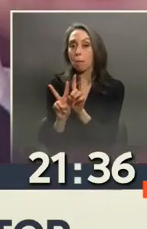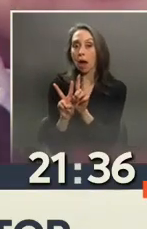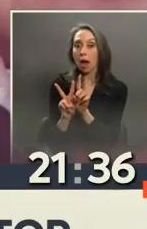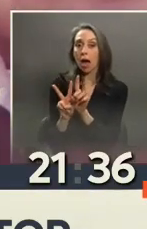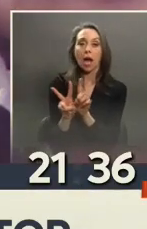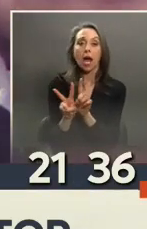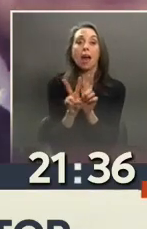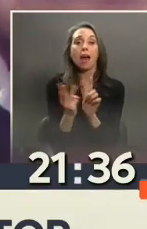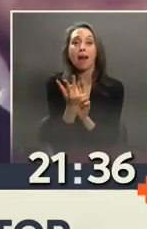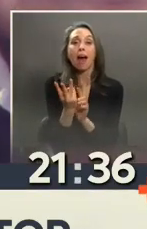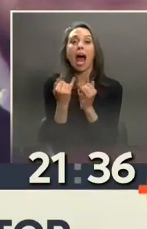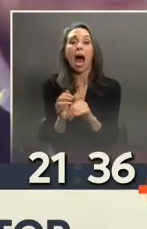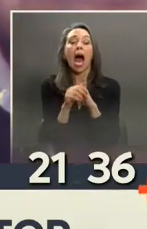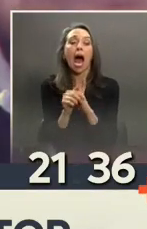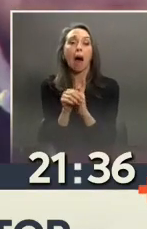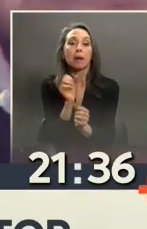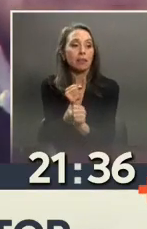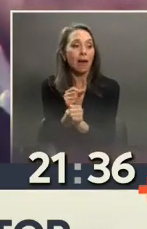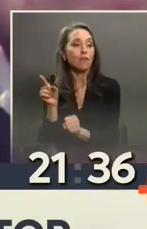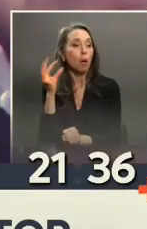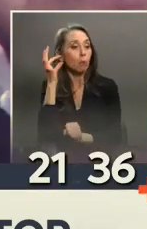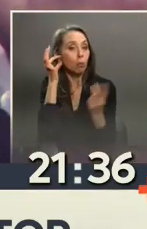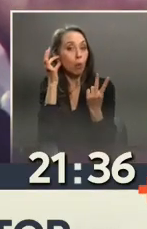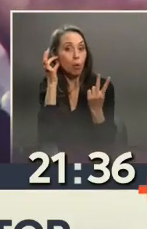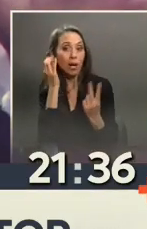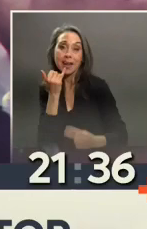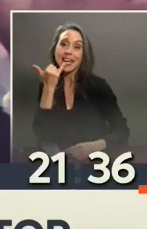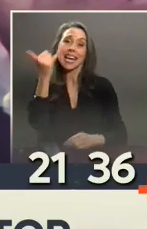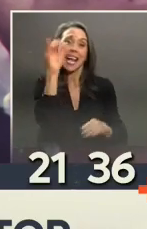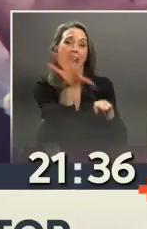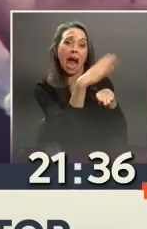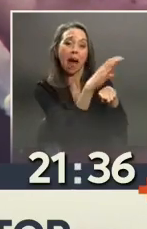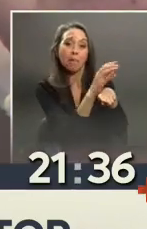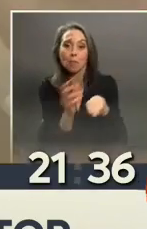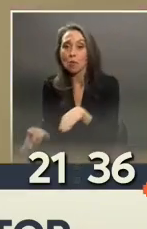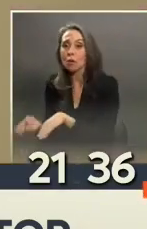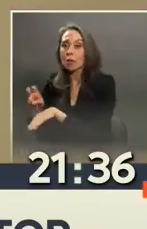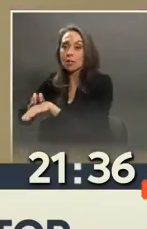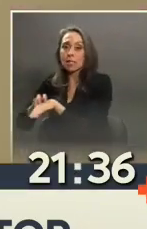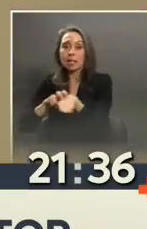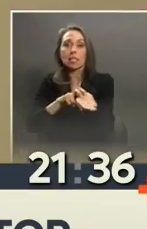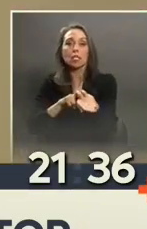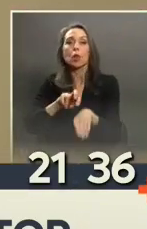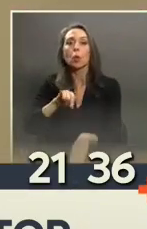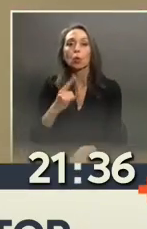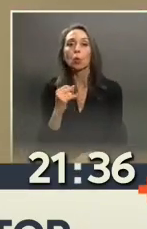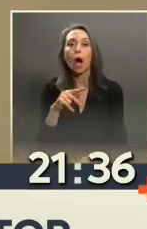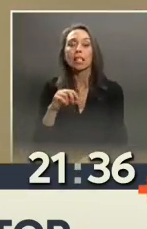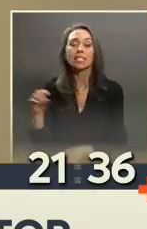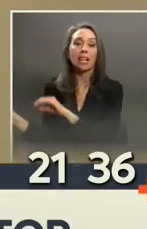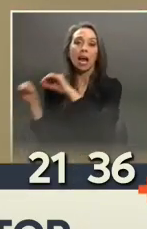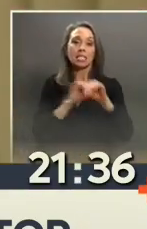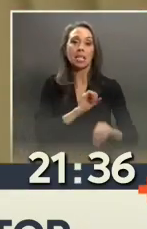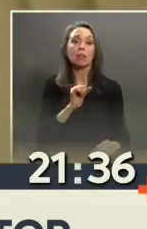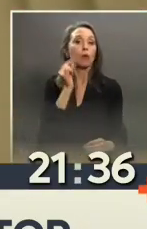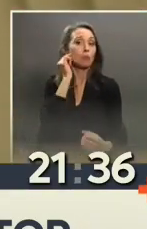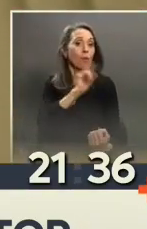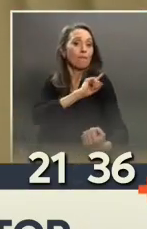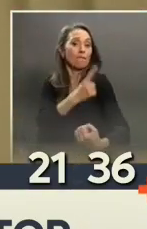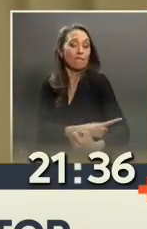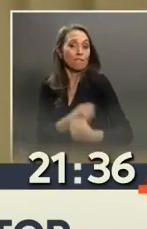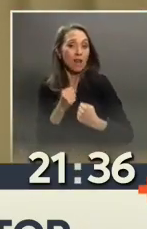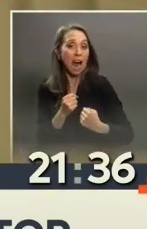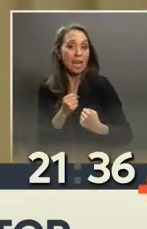trabajo fueron ellas las que llamaron a la ambulancia para trasladar a juanita santiago tanta fue su valentía que incluso